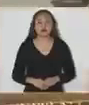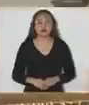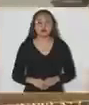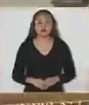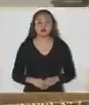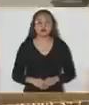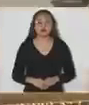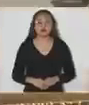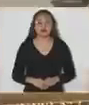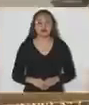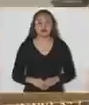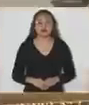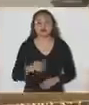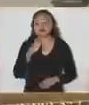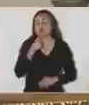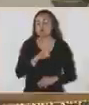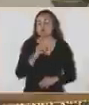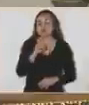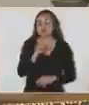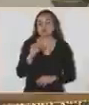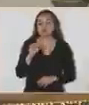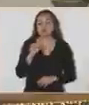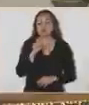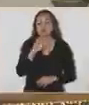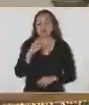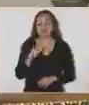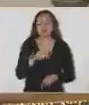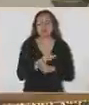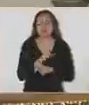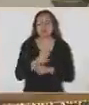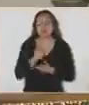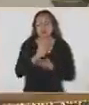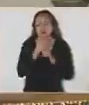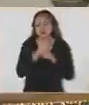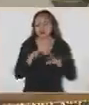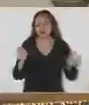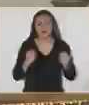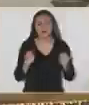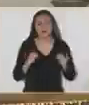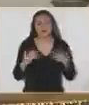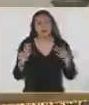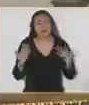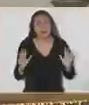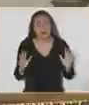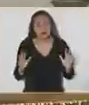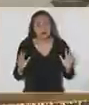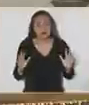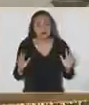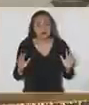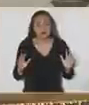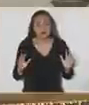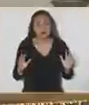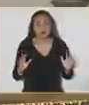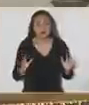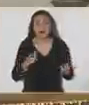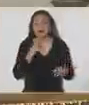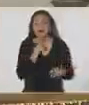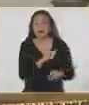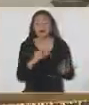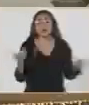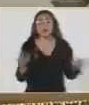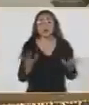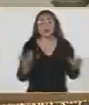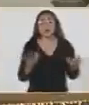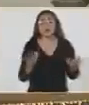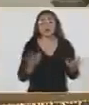Pues mira, de la denuncia de la ACE no tengo información. Seguramente fueron denuncias que se